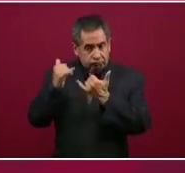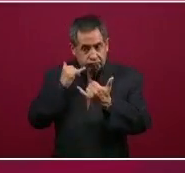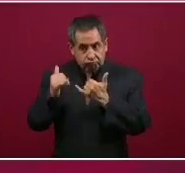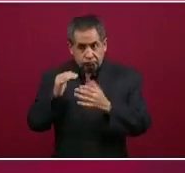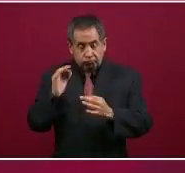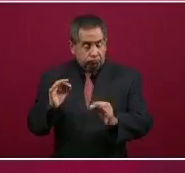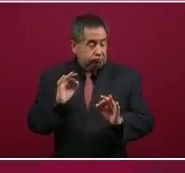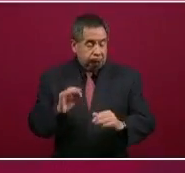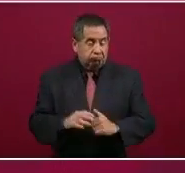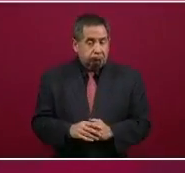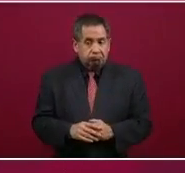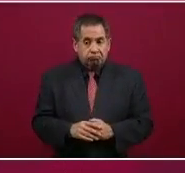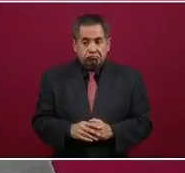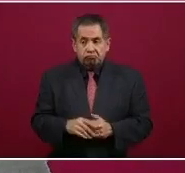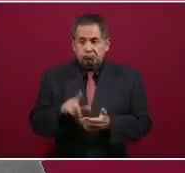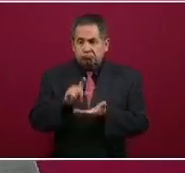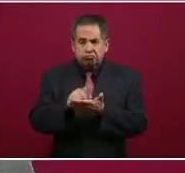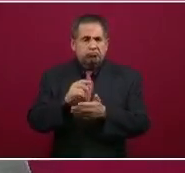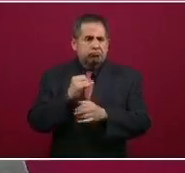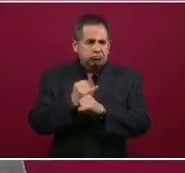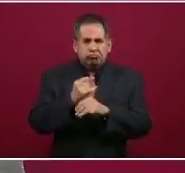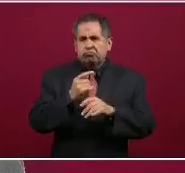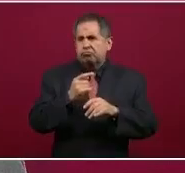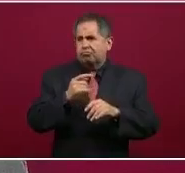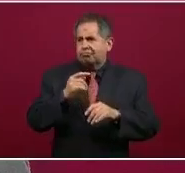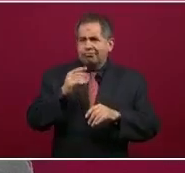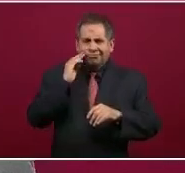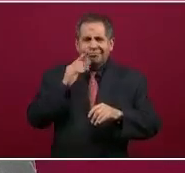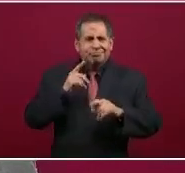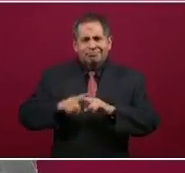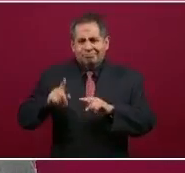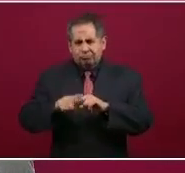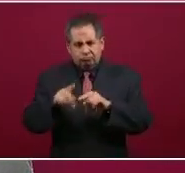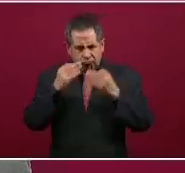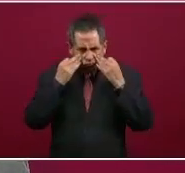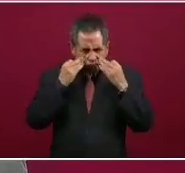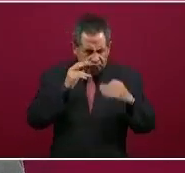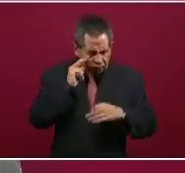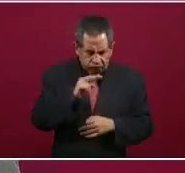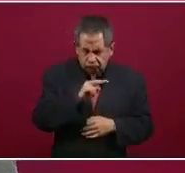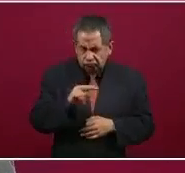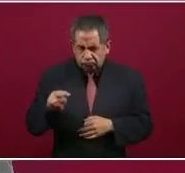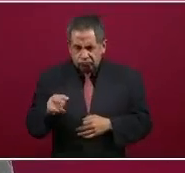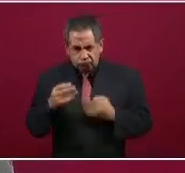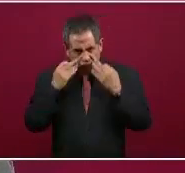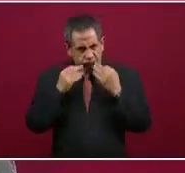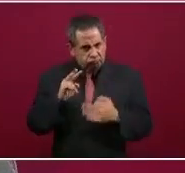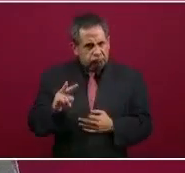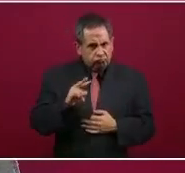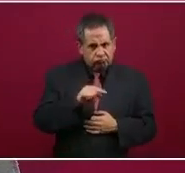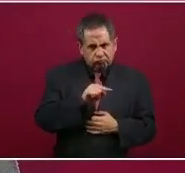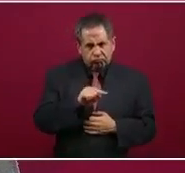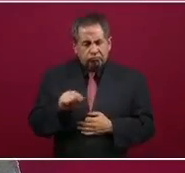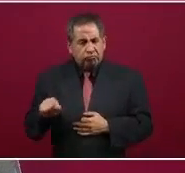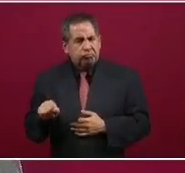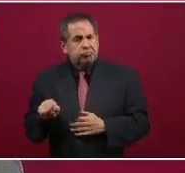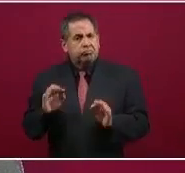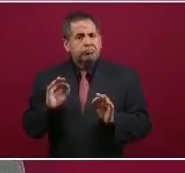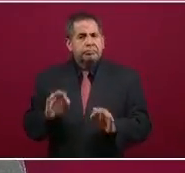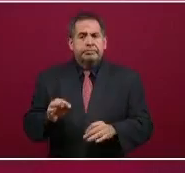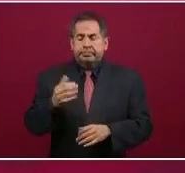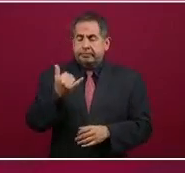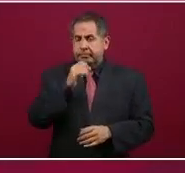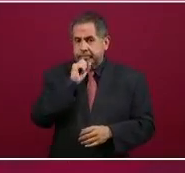en las redes sociales, lo pueden ustedes constatar,